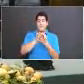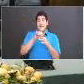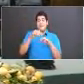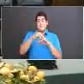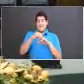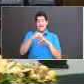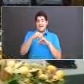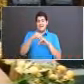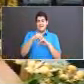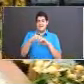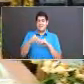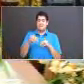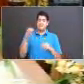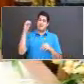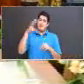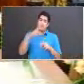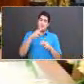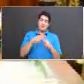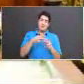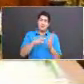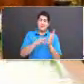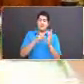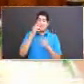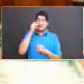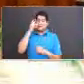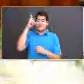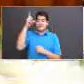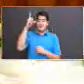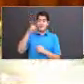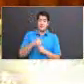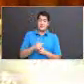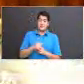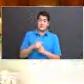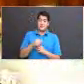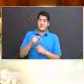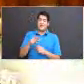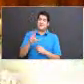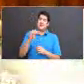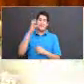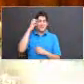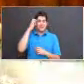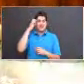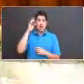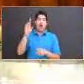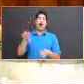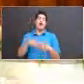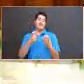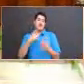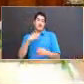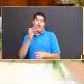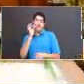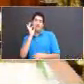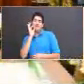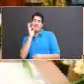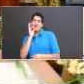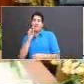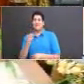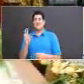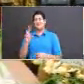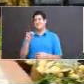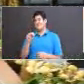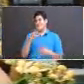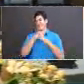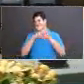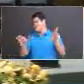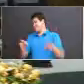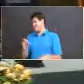hermano, bendito sea el nombre del Señor. Así que no vaya a pensar, al apóstol, entonces fumó marihuana. No, reprendo. No, mejor ya no le cuento nada. Usted